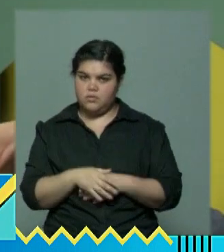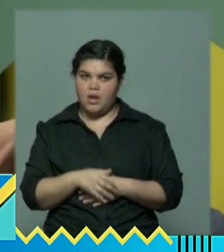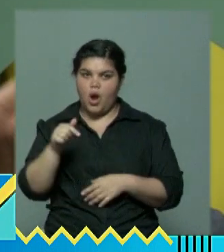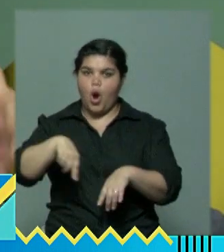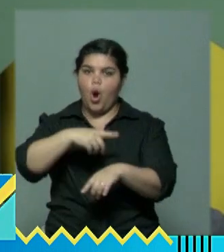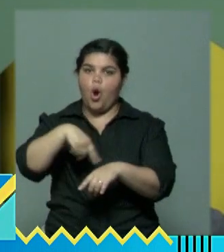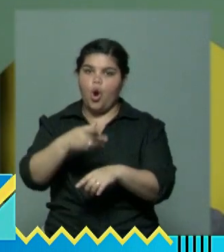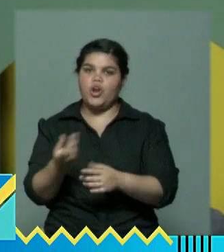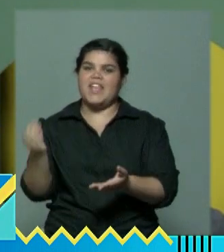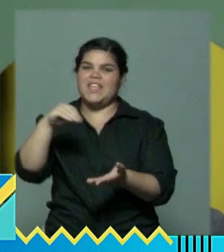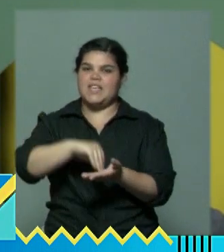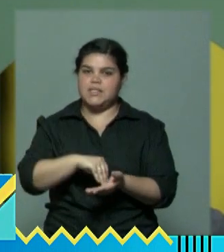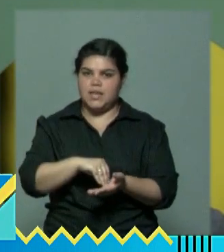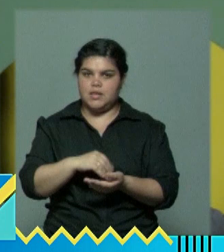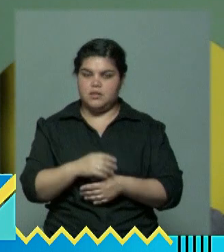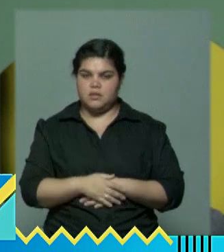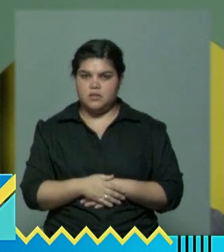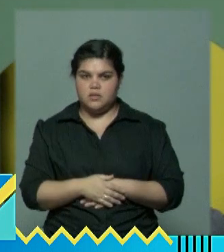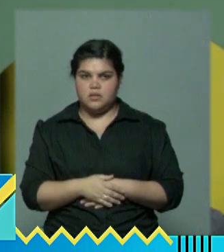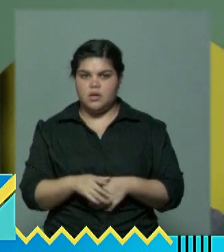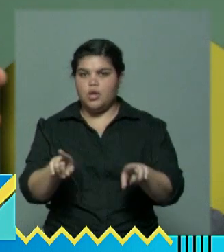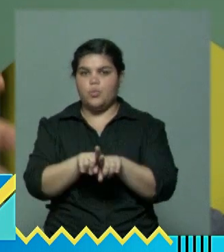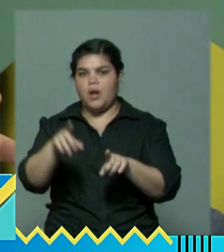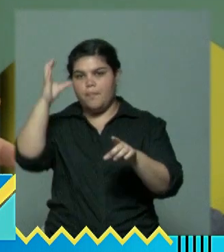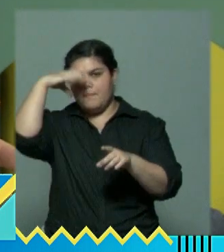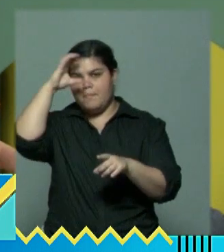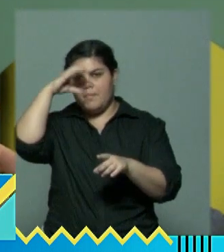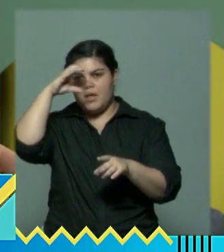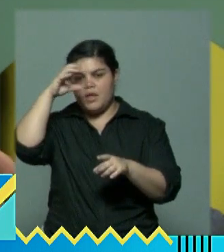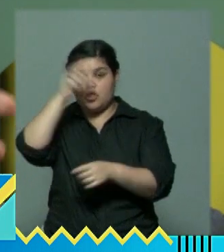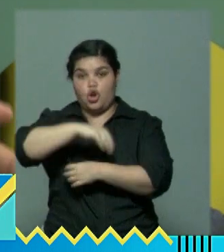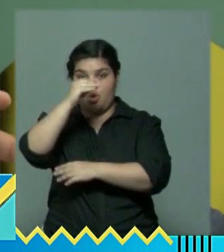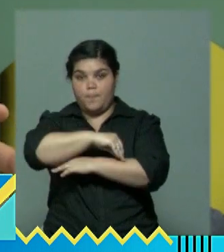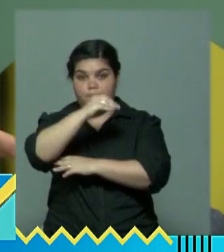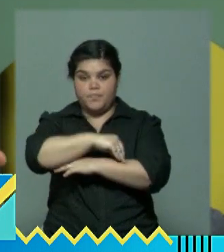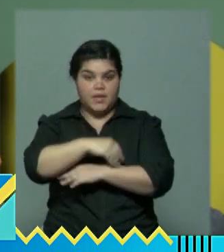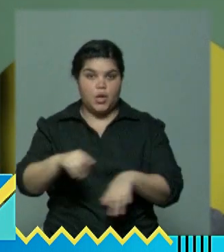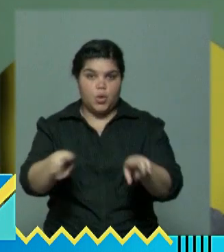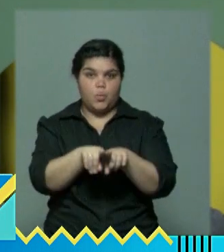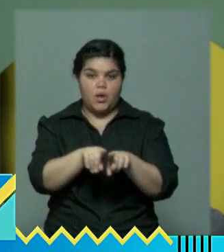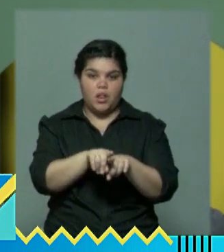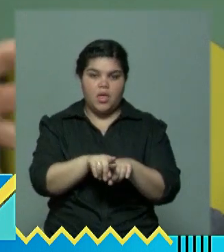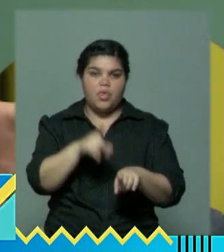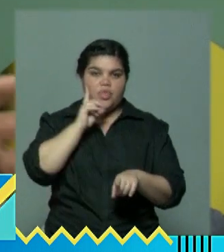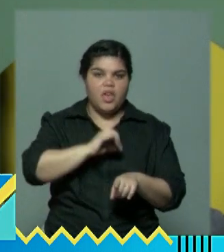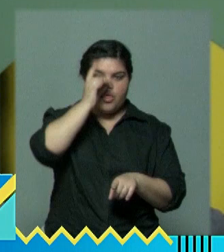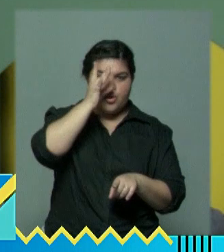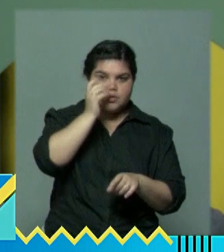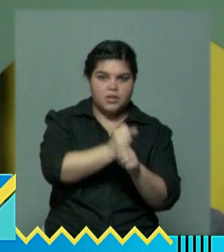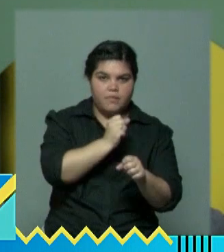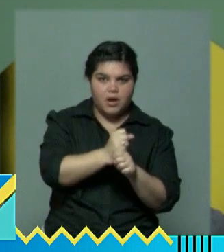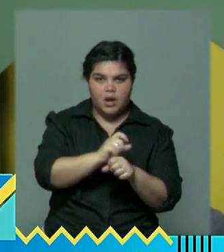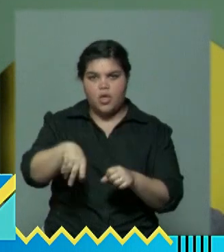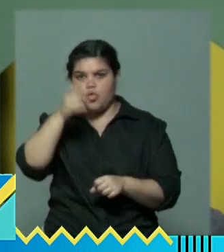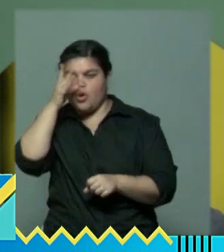horas extra, sí, para el esquema como por ejemplo tienen los petroleros, que trabajan 12 horas, o 12 días por 12 de descanso, o 21 días por 21